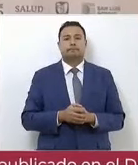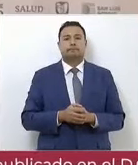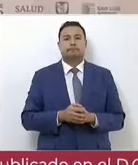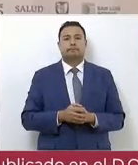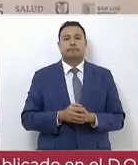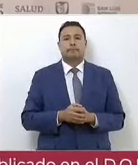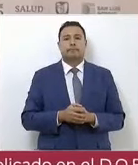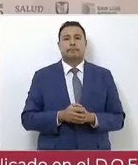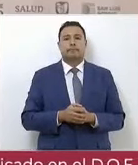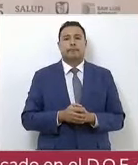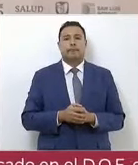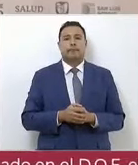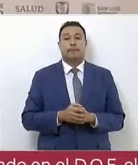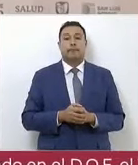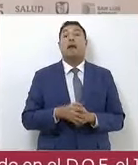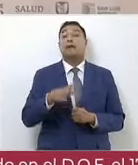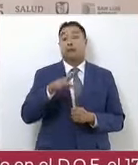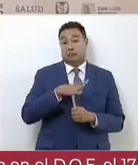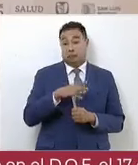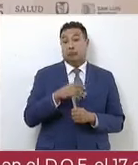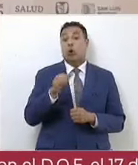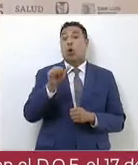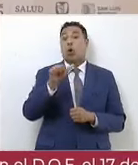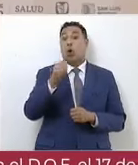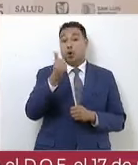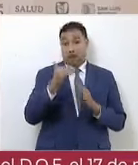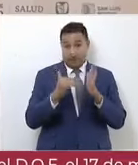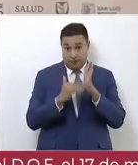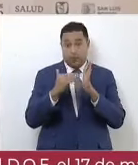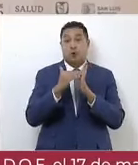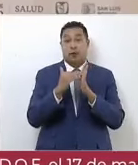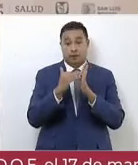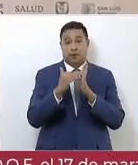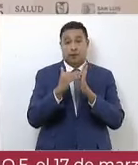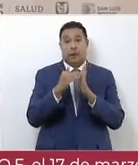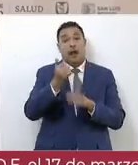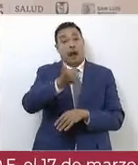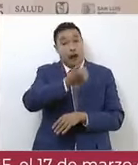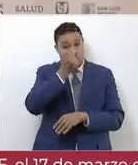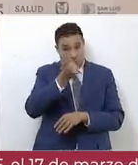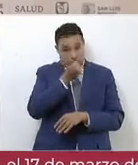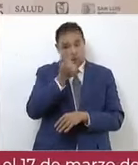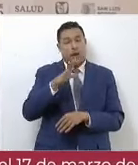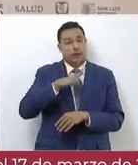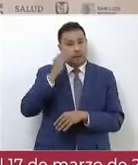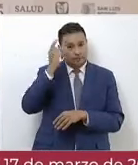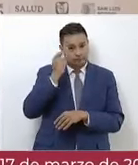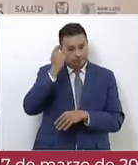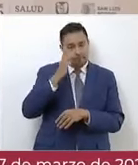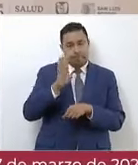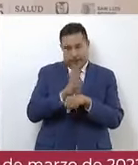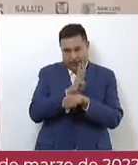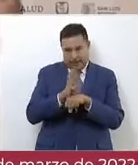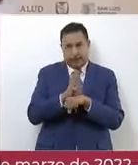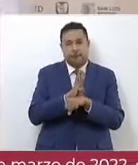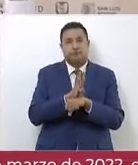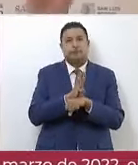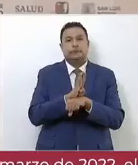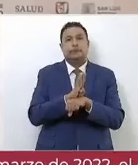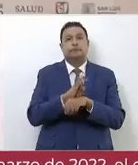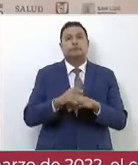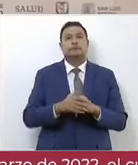tenemos 11 millones de estudiantes becados y